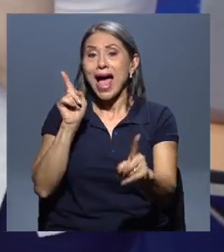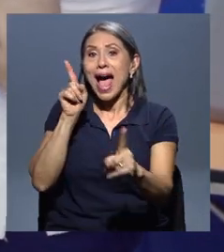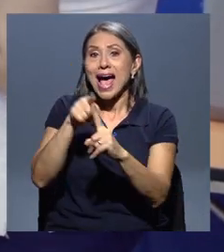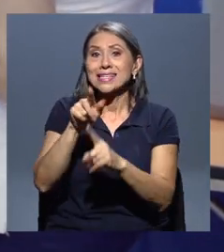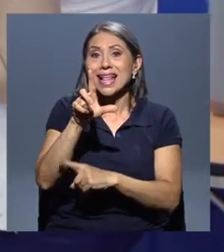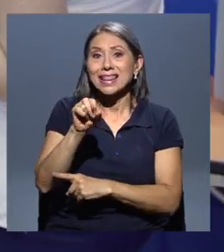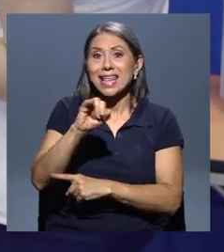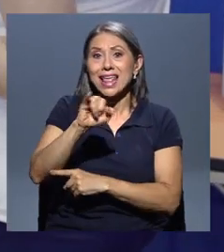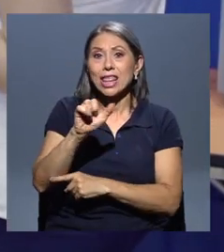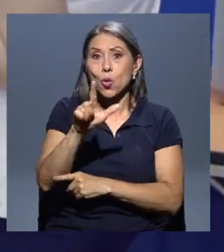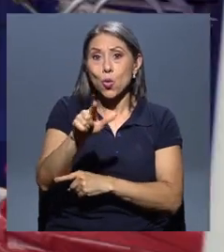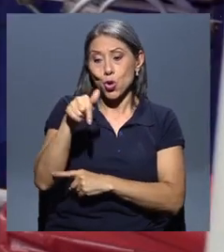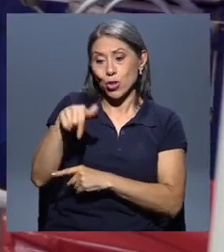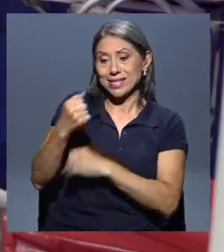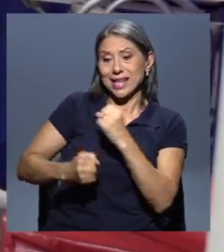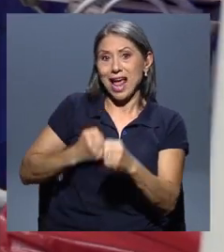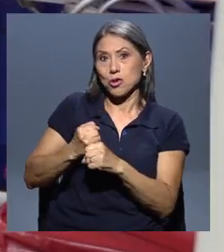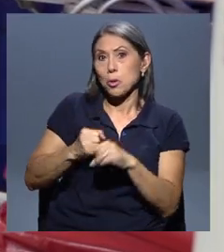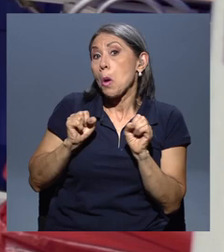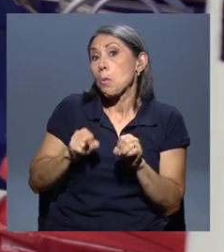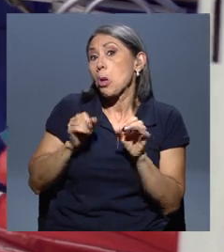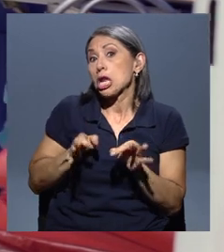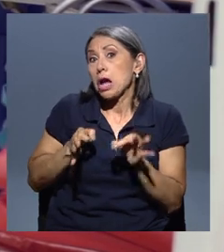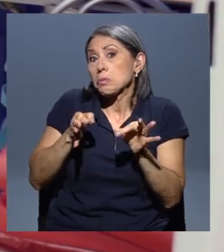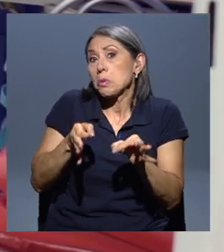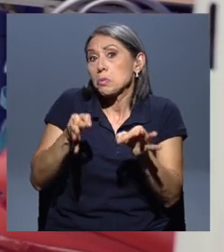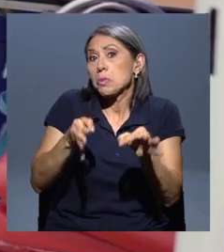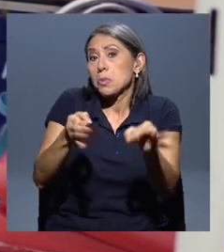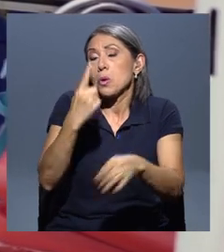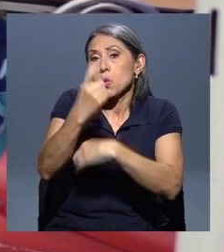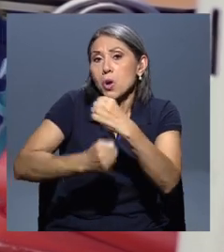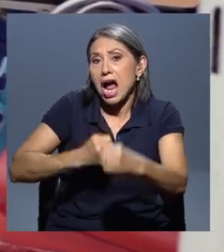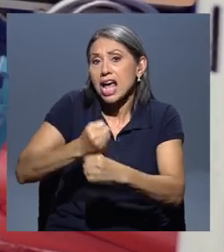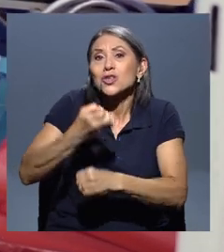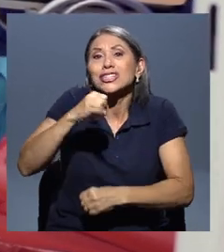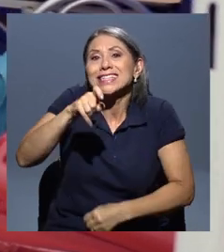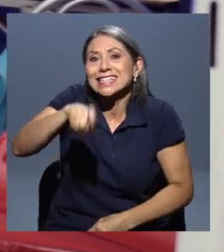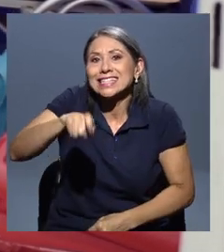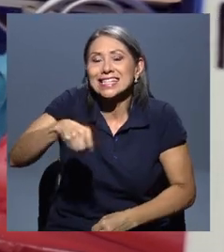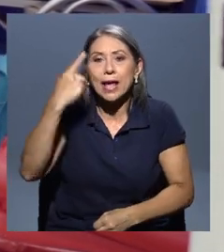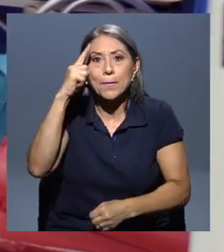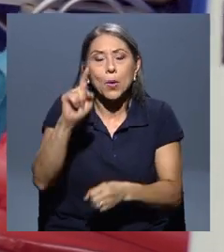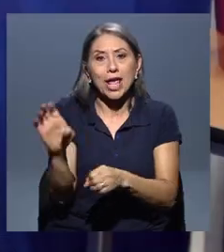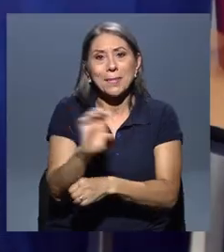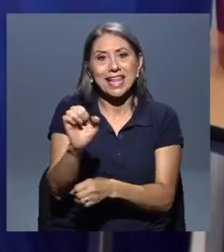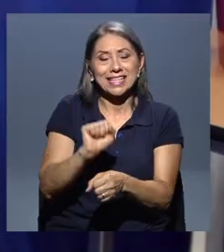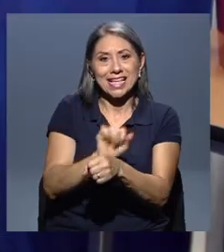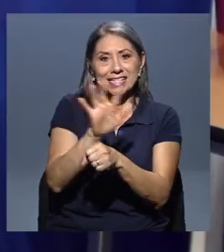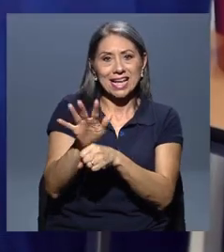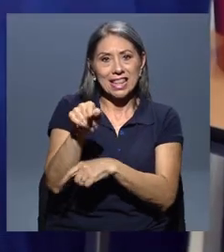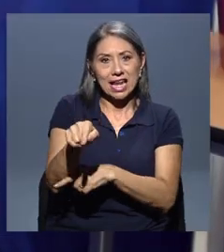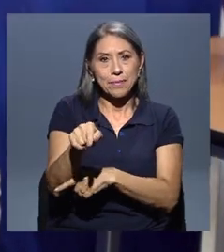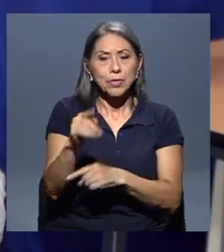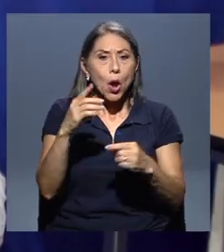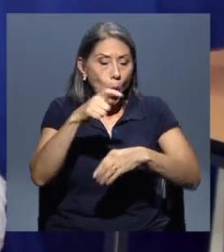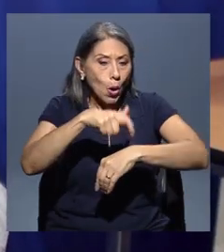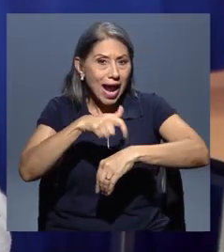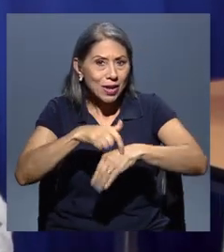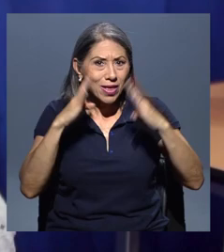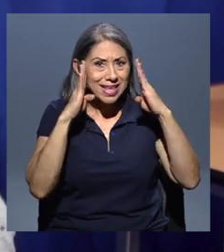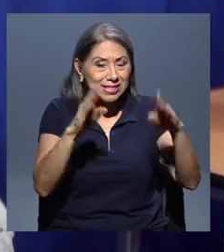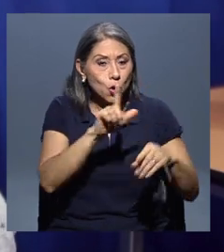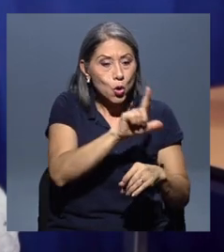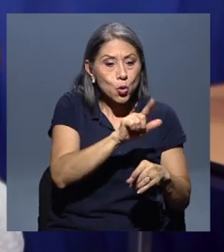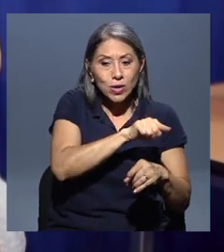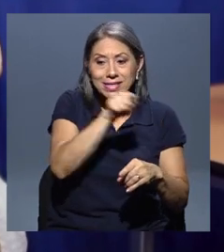de 2021, con posibilidades de extenderse todo un año si así se requiere, por motivo de la emergencia sanitaria. El horario de atención es de lunes a